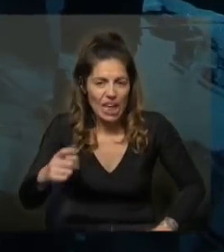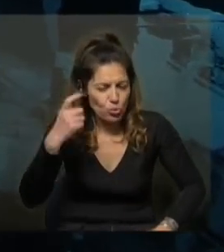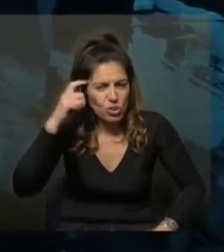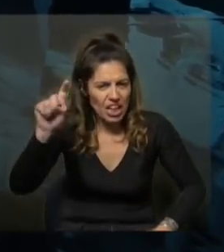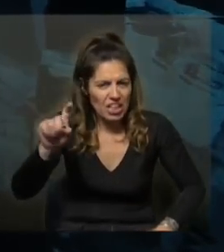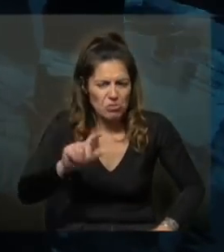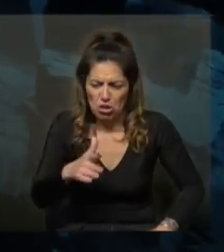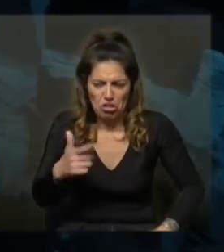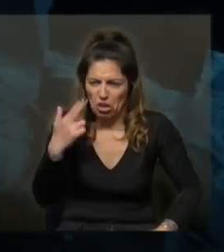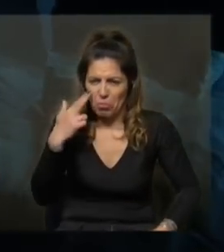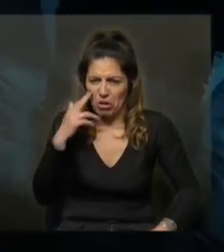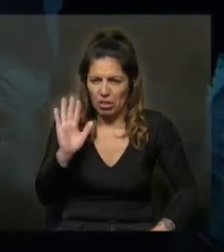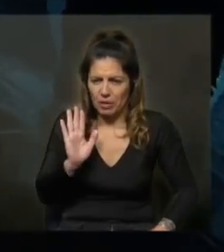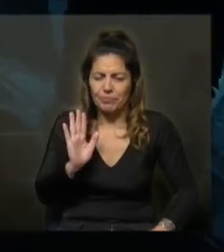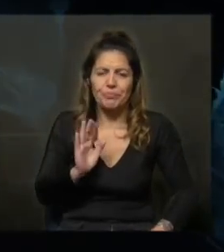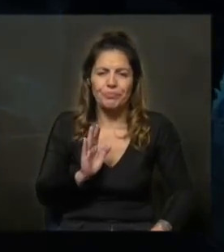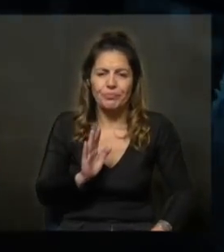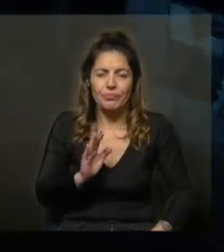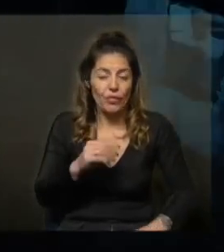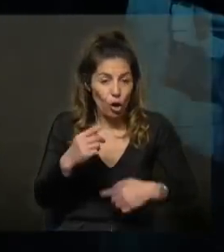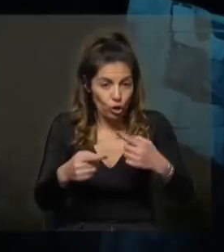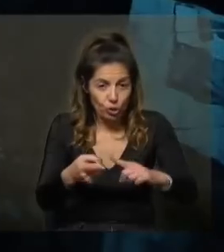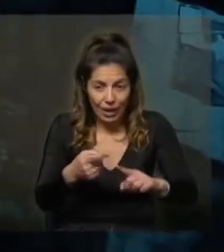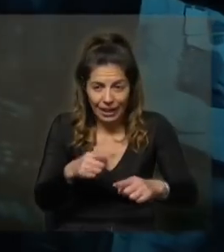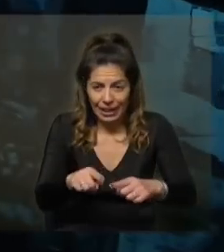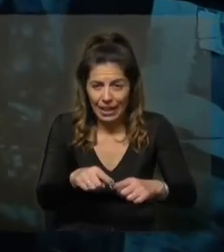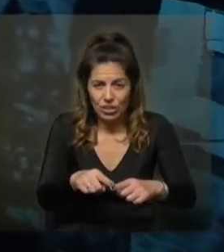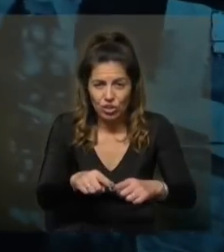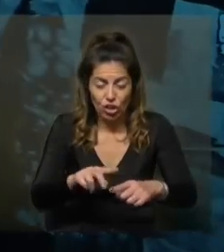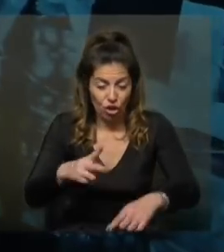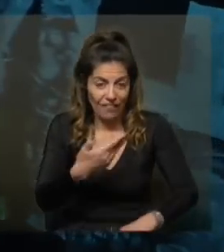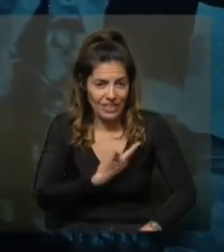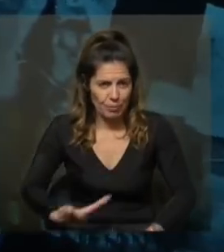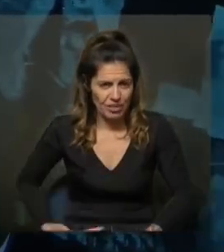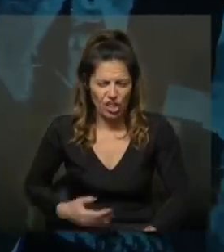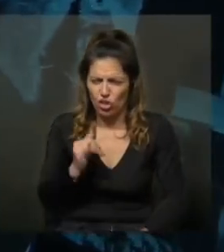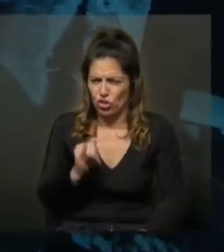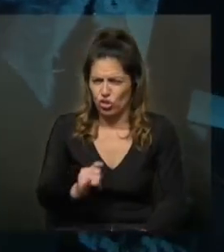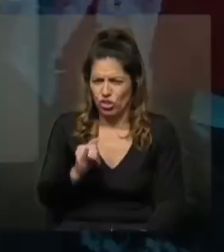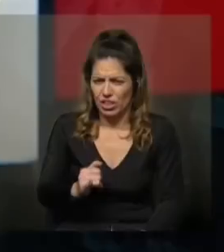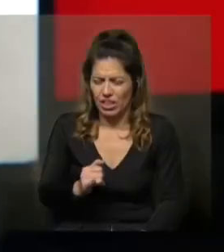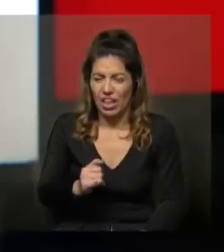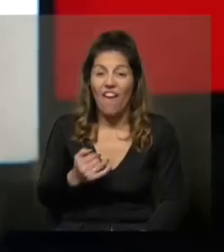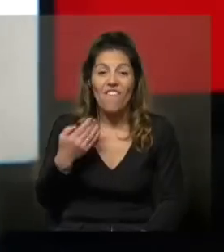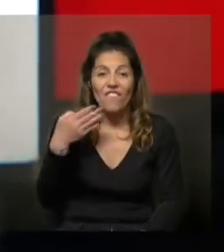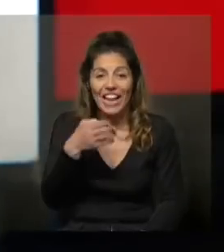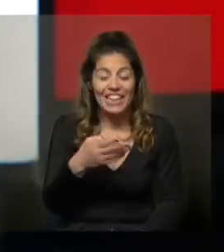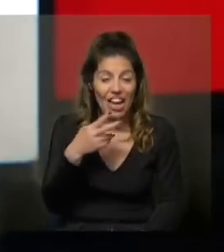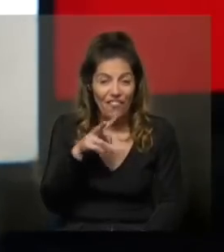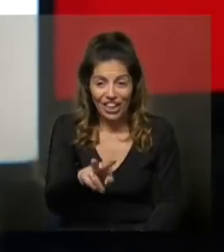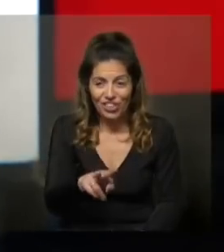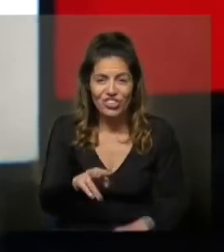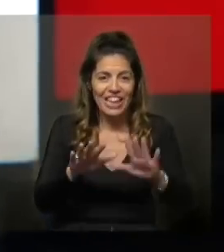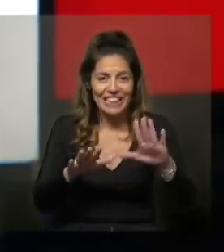tengo problema seguís teniendo relación con la vicepresidente sí nos va a ir a ver ahora el 10 de